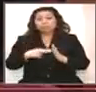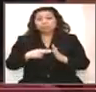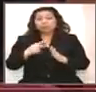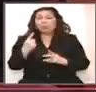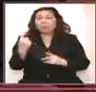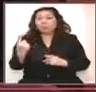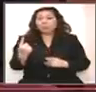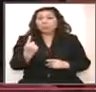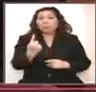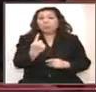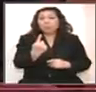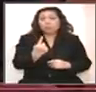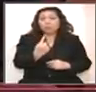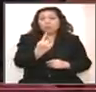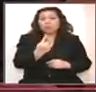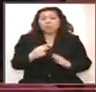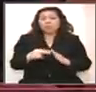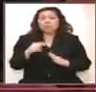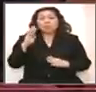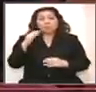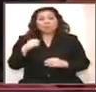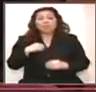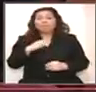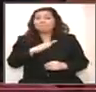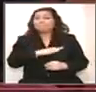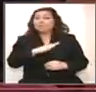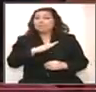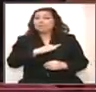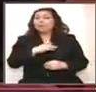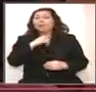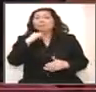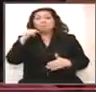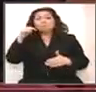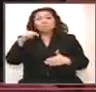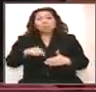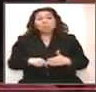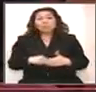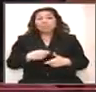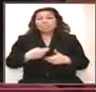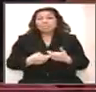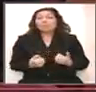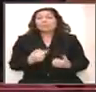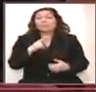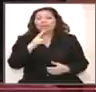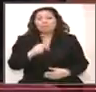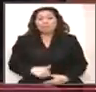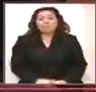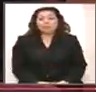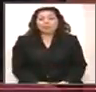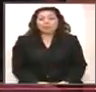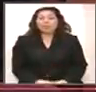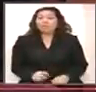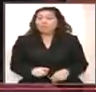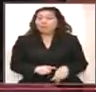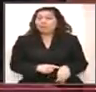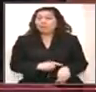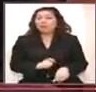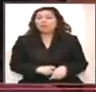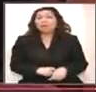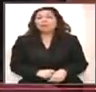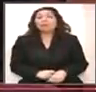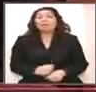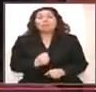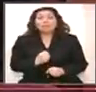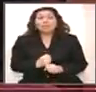una a una las denuncias a nivel policial y fiscal sobre homicidios violentos producidos en el Perú. Ha sido un largo y